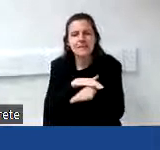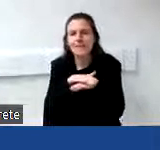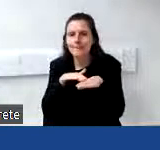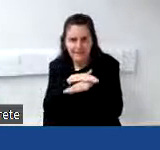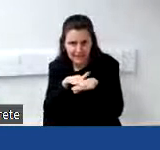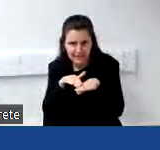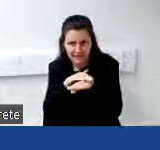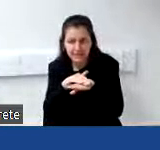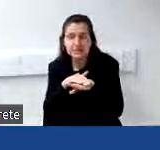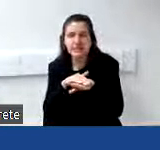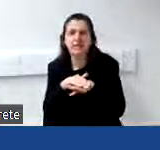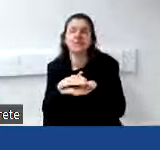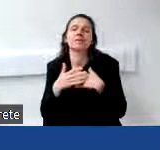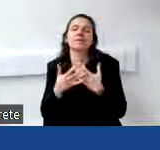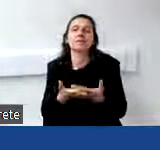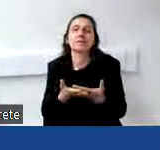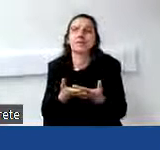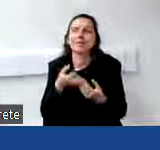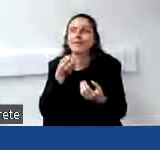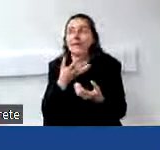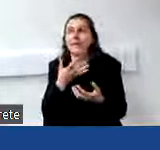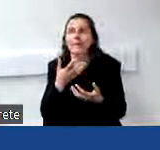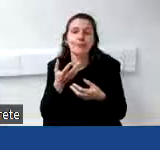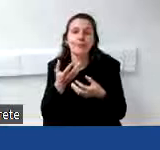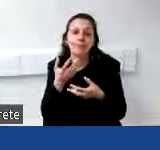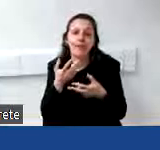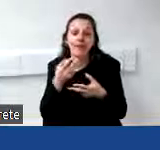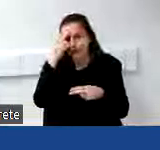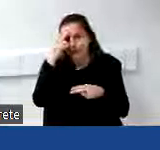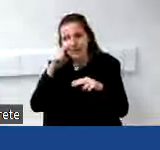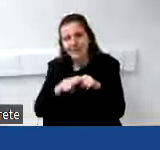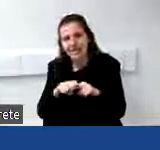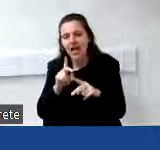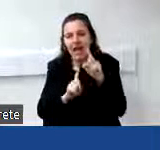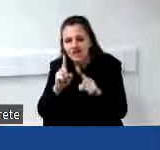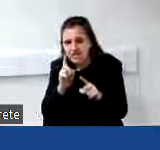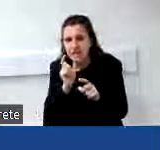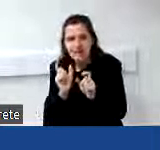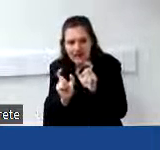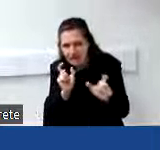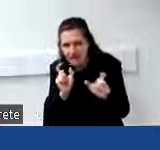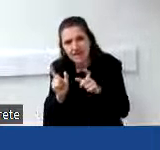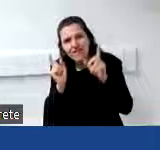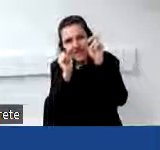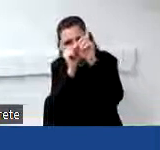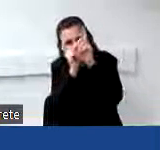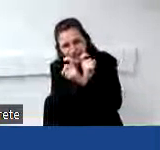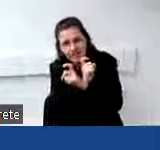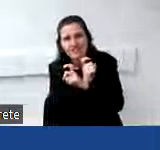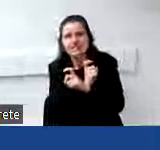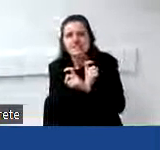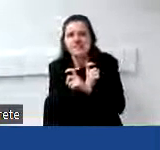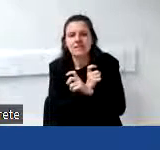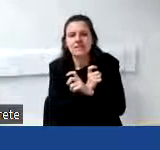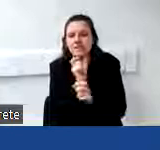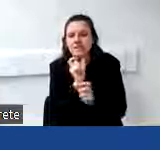de alguna forma, siempre es algo técnico, ¿no? Entonces, bueno, ¿de qué manera nosotros transmitimos eso que puede ser técnico, ¿no?